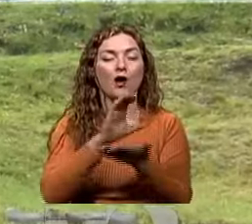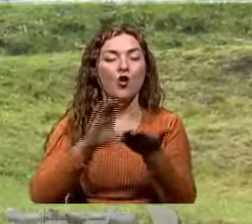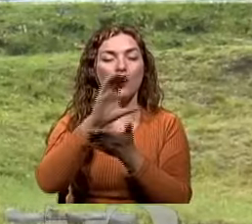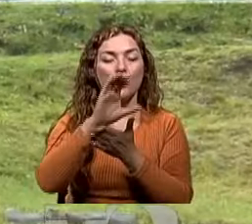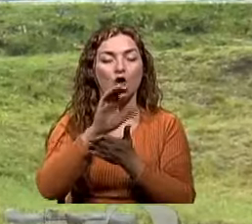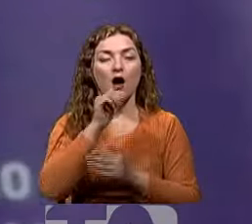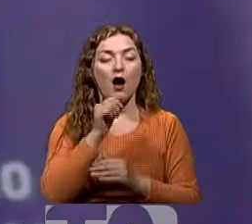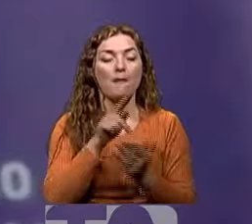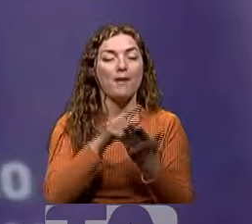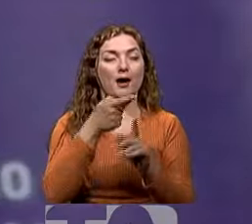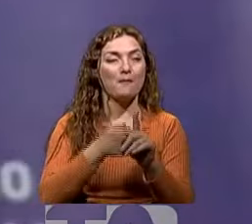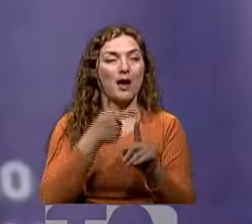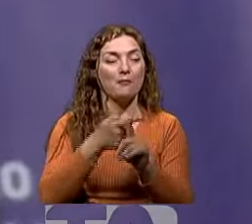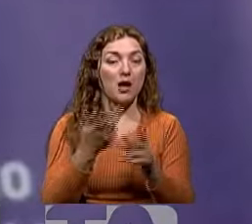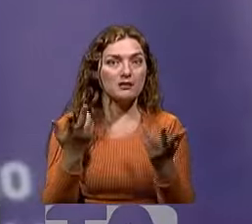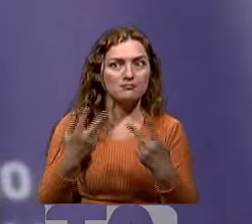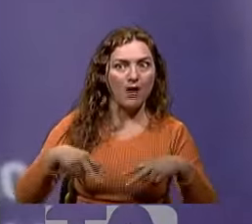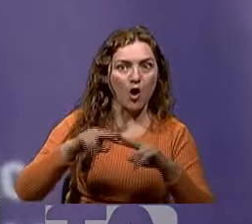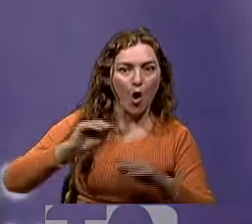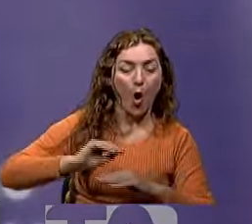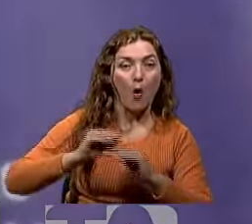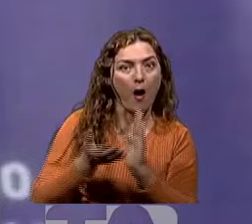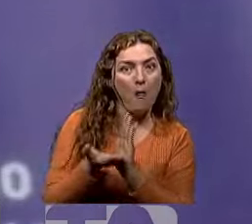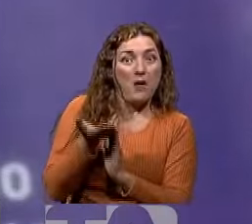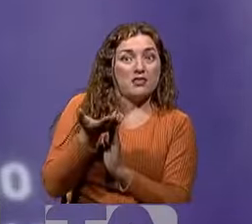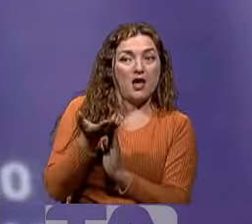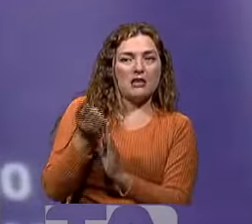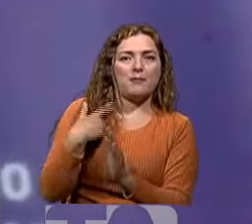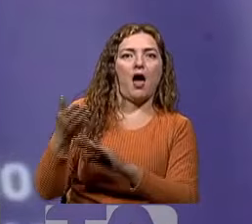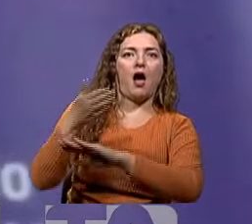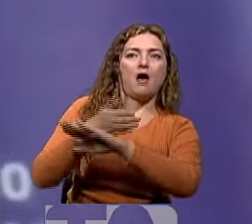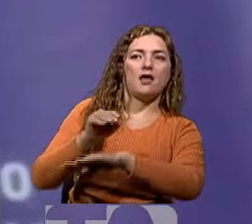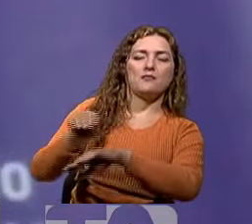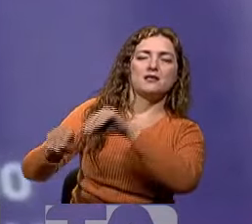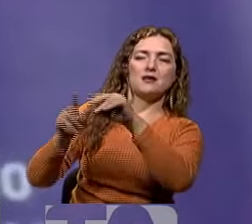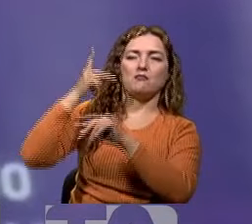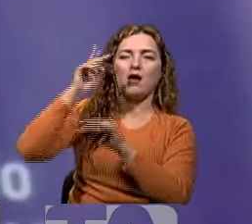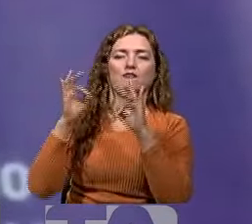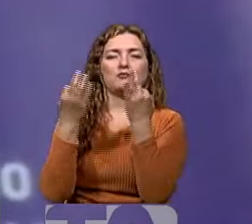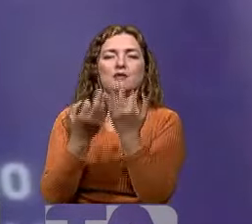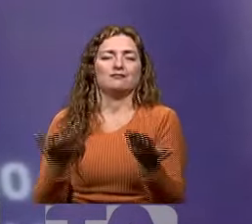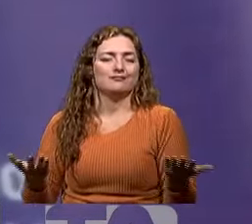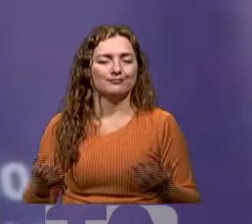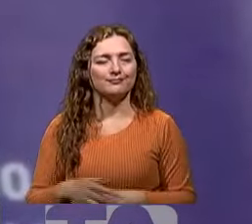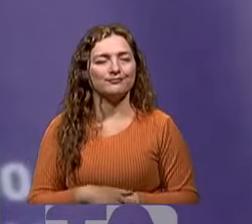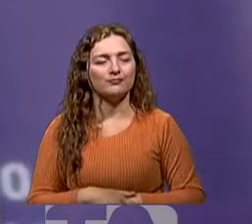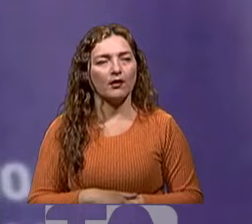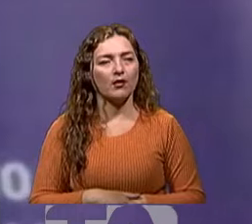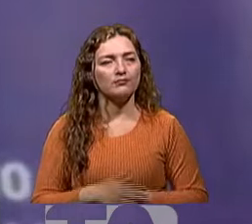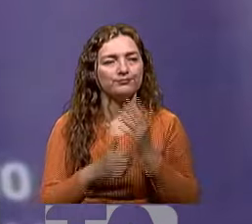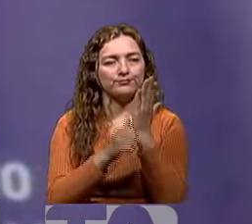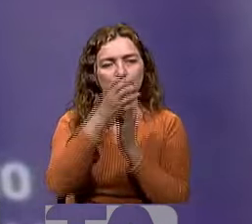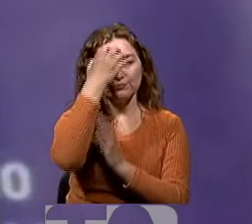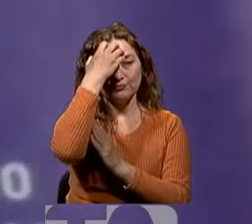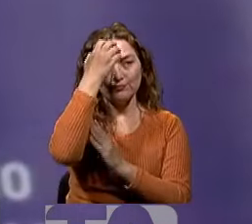del ingreso a clases. Claro, respecto al control de textos, de uniformes, de que no existan cobros indebidos en las instituciones educativas, el Ministerio de Educación